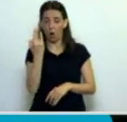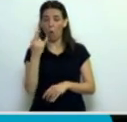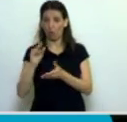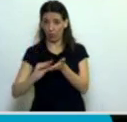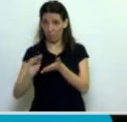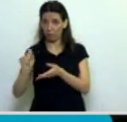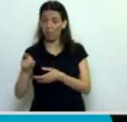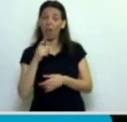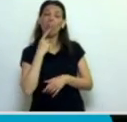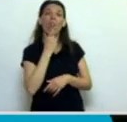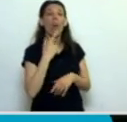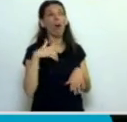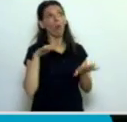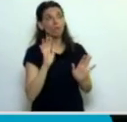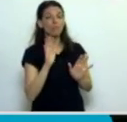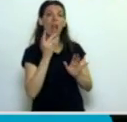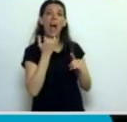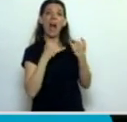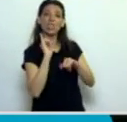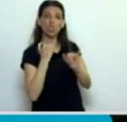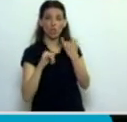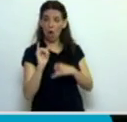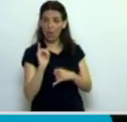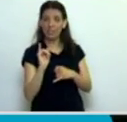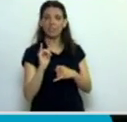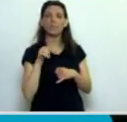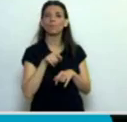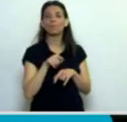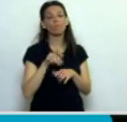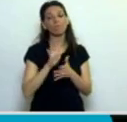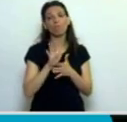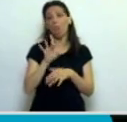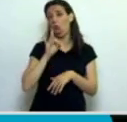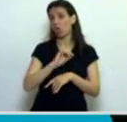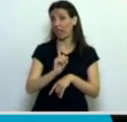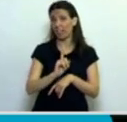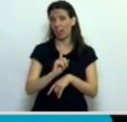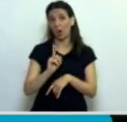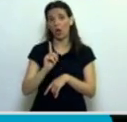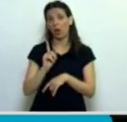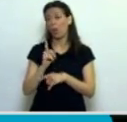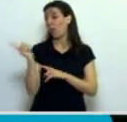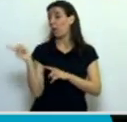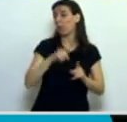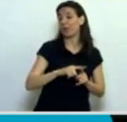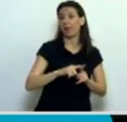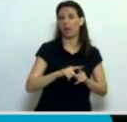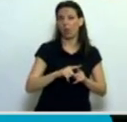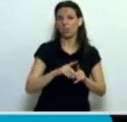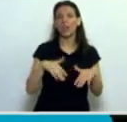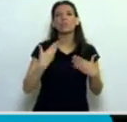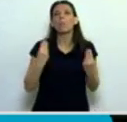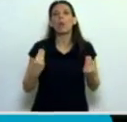bueno, si las acciones no se eligieron, sino que nos vinieron, ¿por qué anclarse entonces en